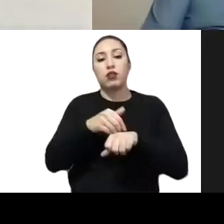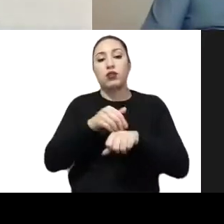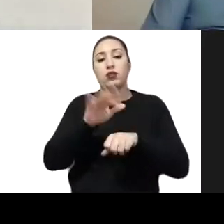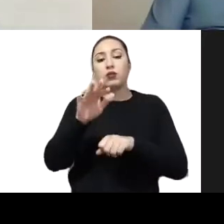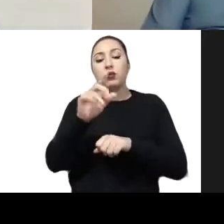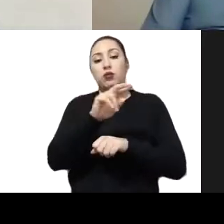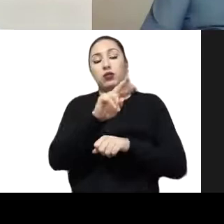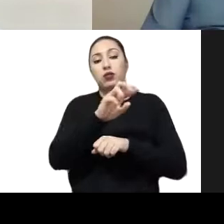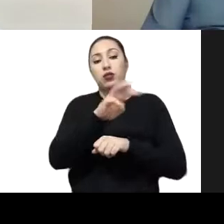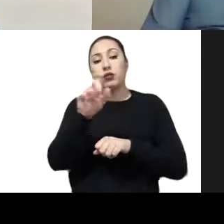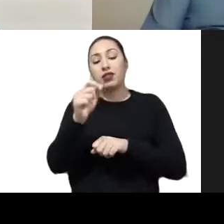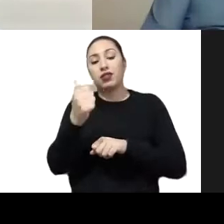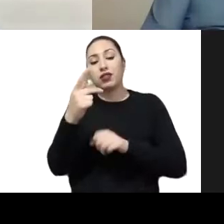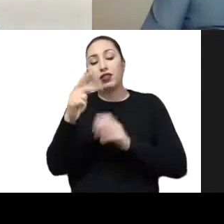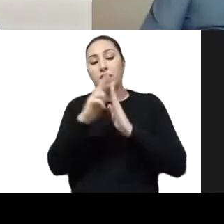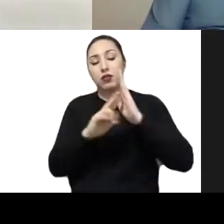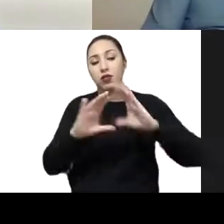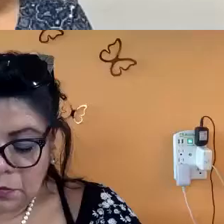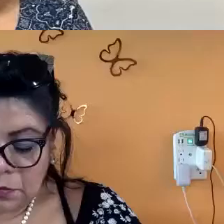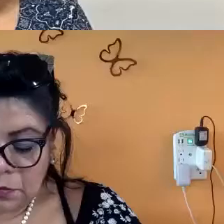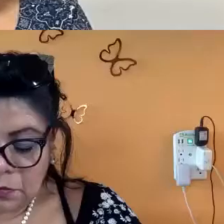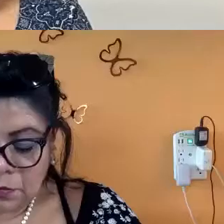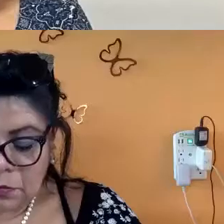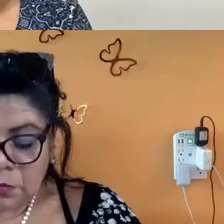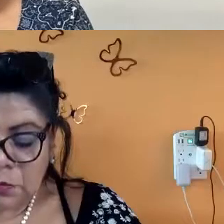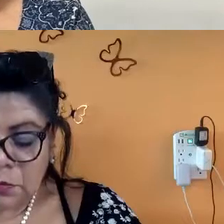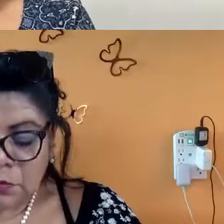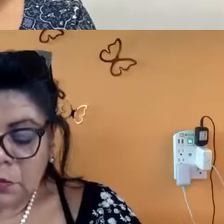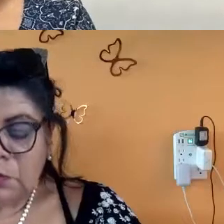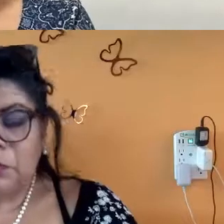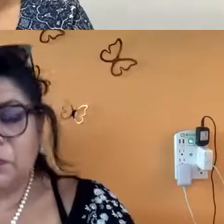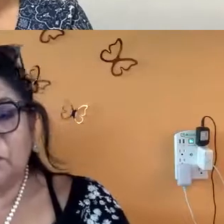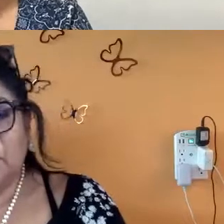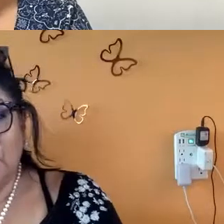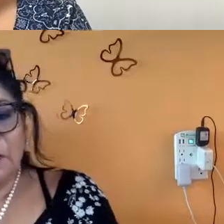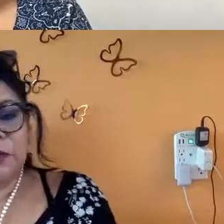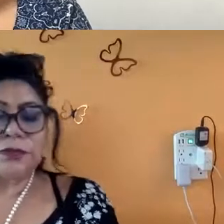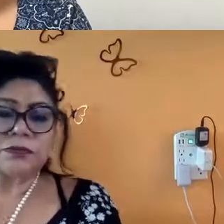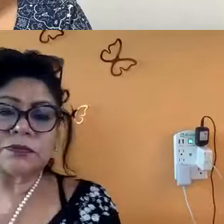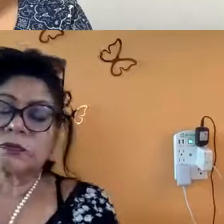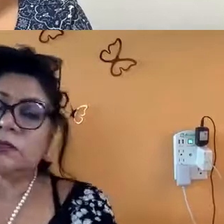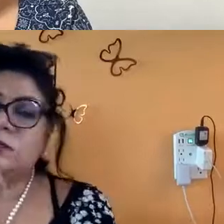del Reglamento del Congreso de la Ciudad de México, las y los diputados integrantes de la Comisión de